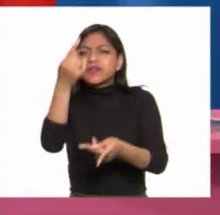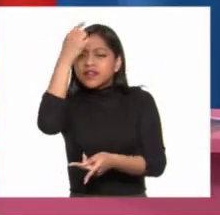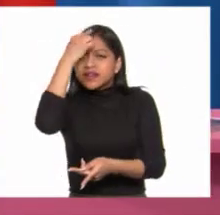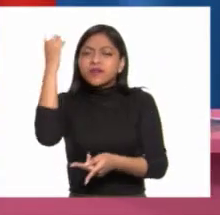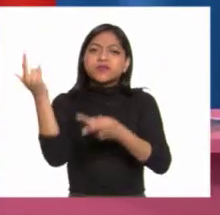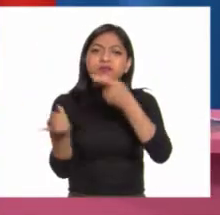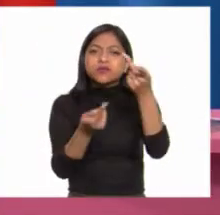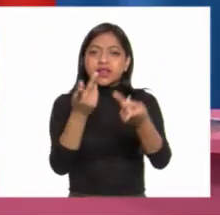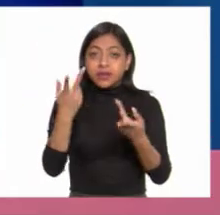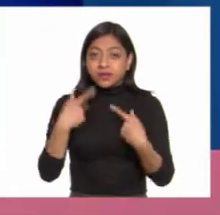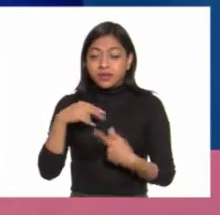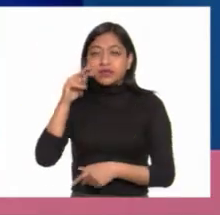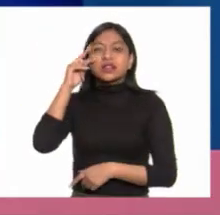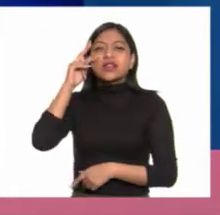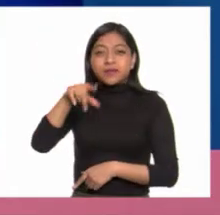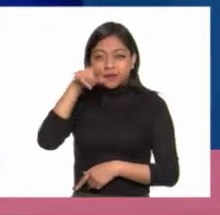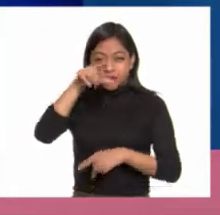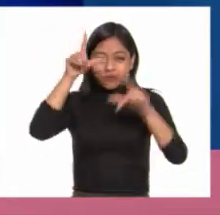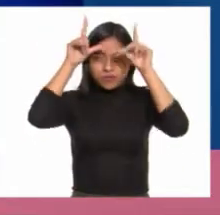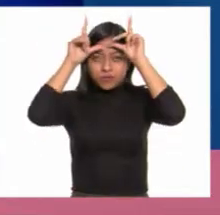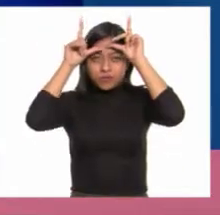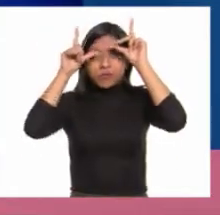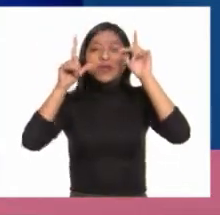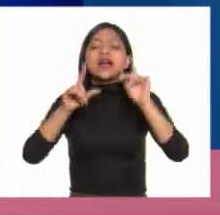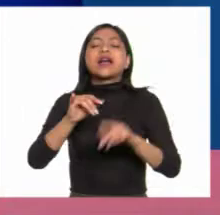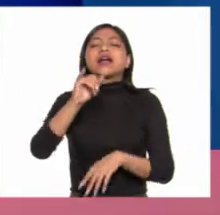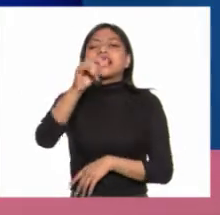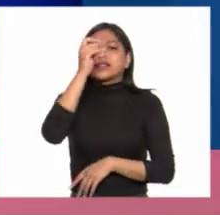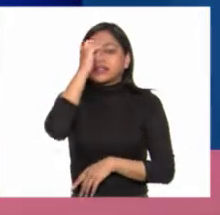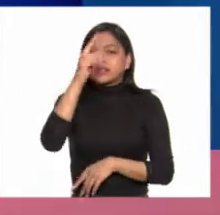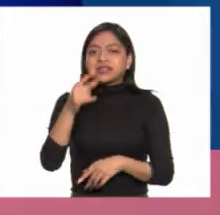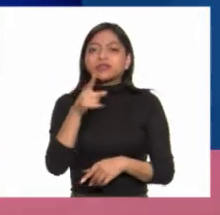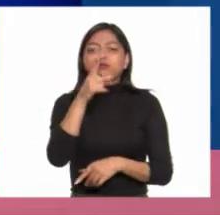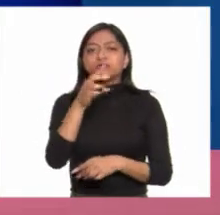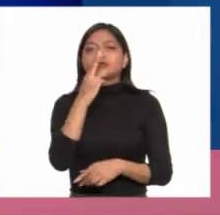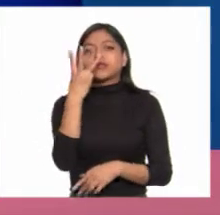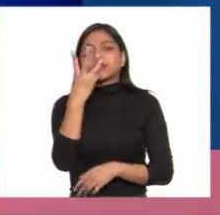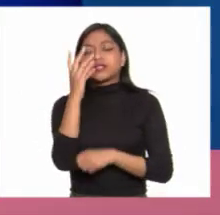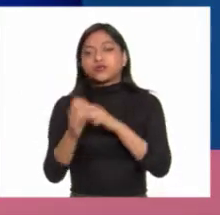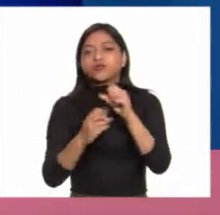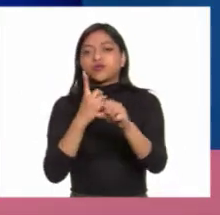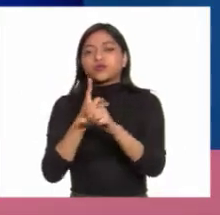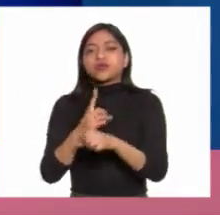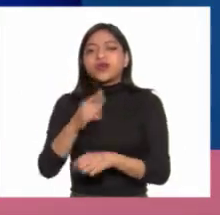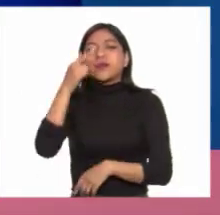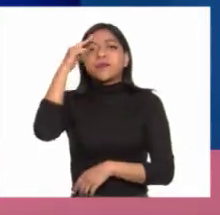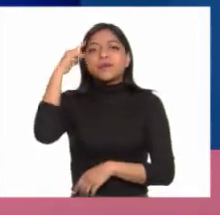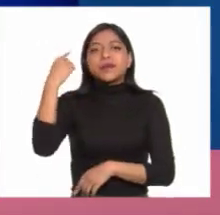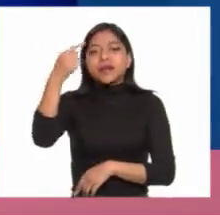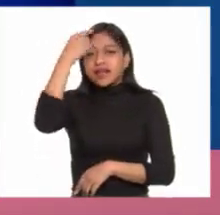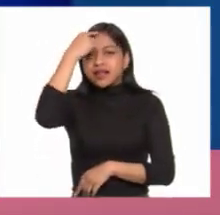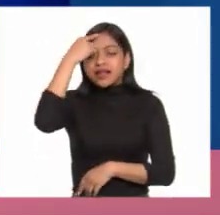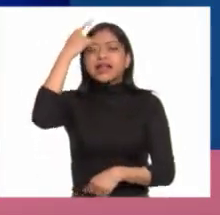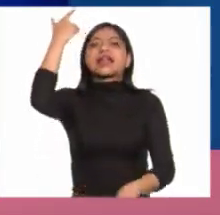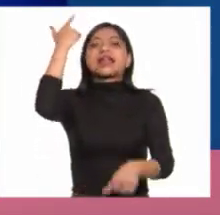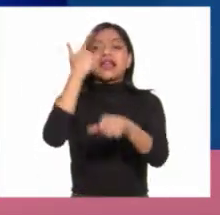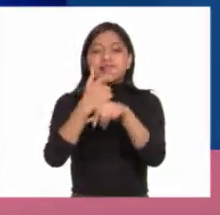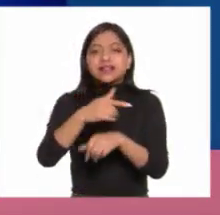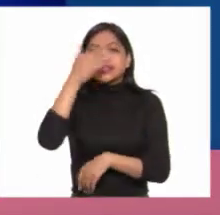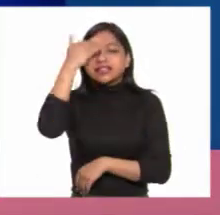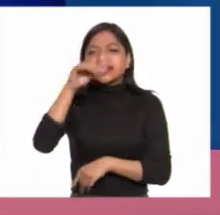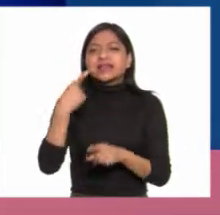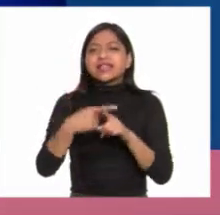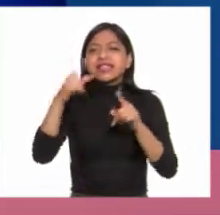que están observando, y al final tienes solo 3 oportunidades para decir ¿qué eres o quién